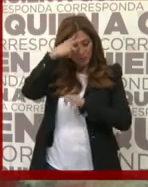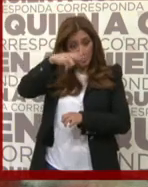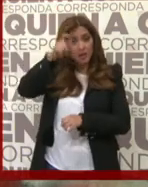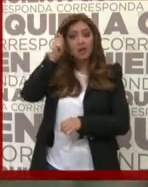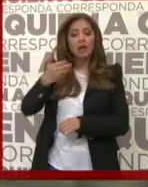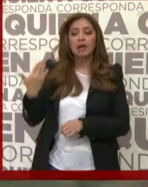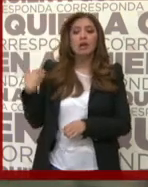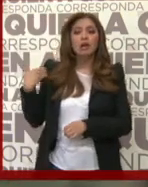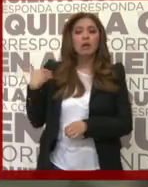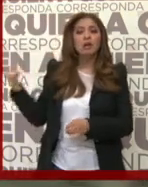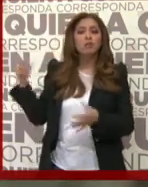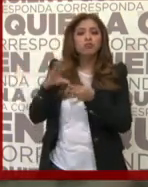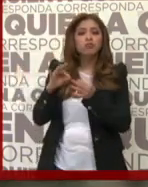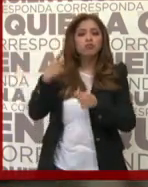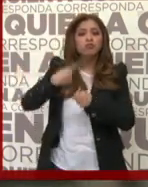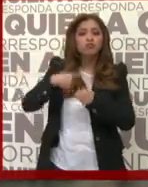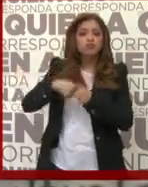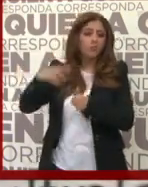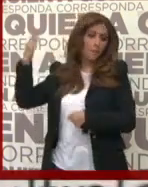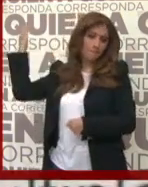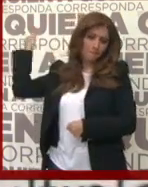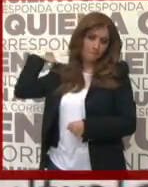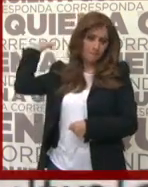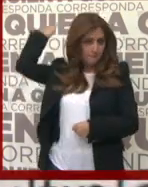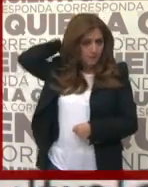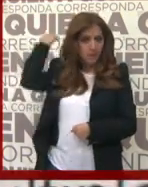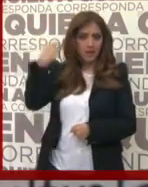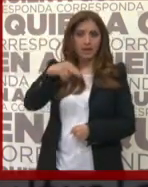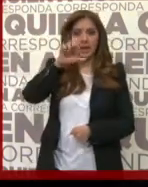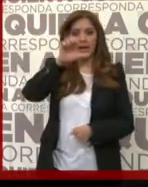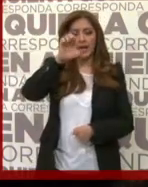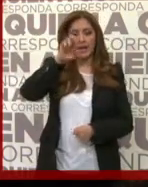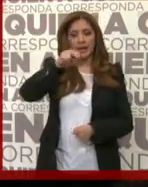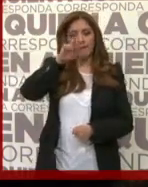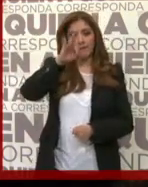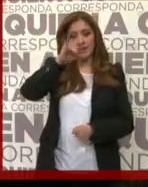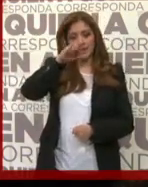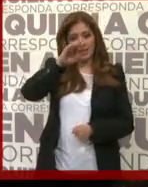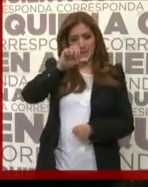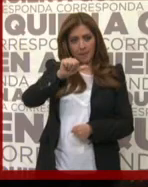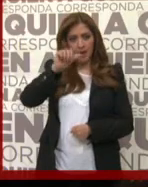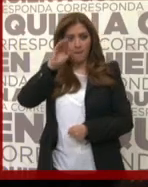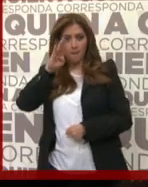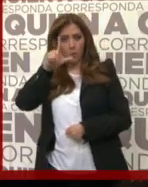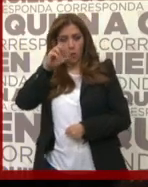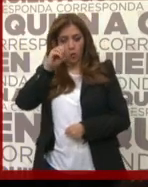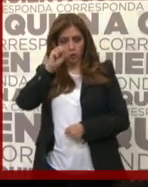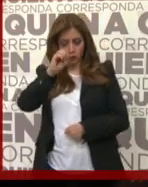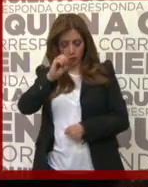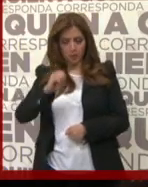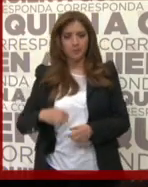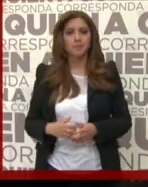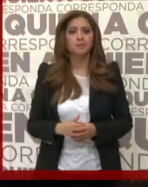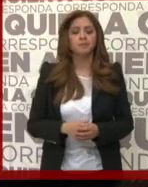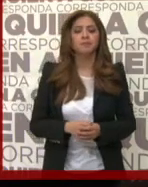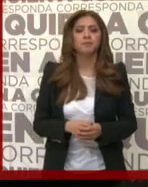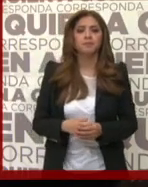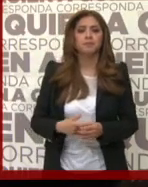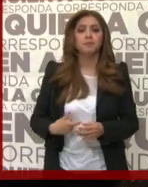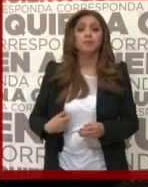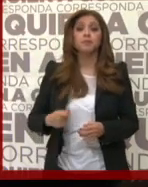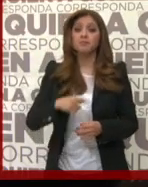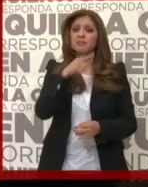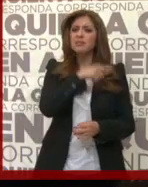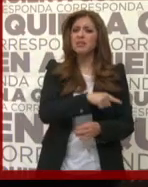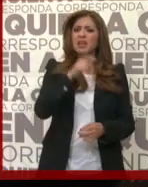diagnosticada hace 2 años con una enfermedad pulmonar llamada enfisema buloso. Es una forma de enfisema que